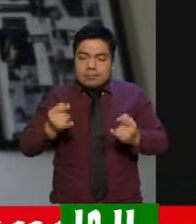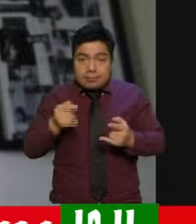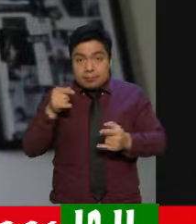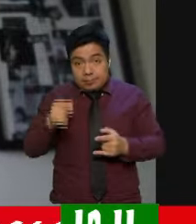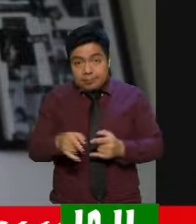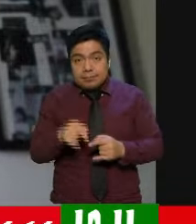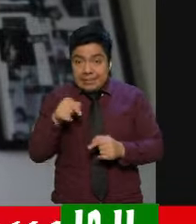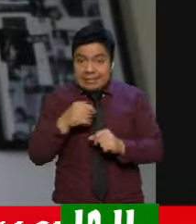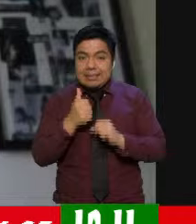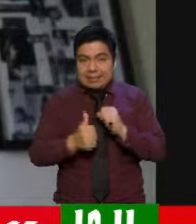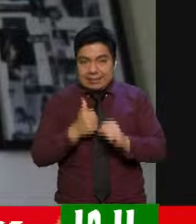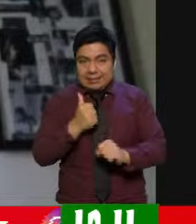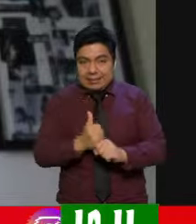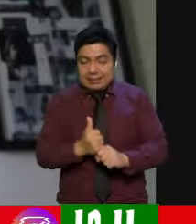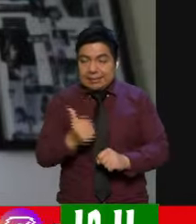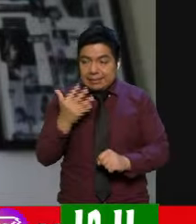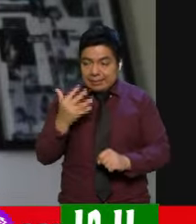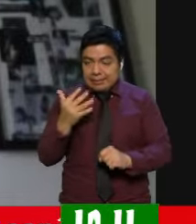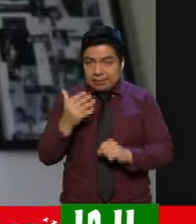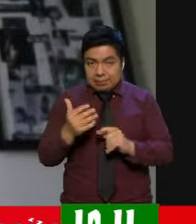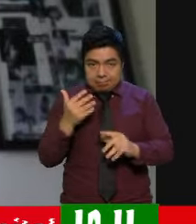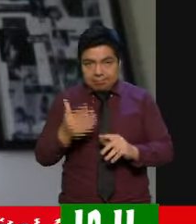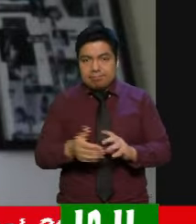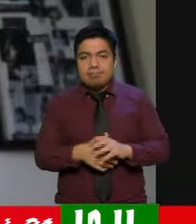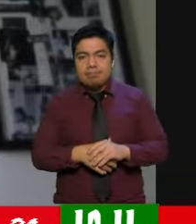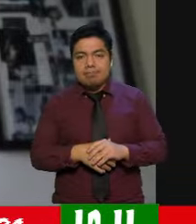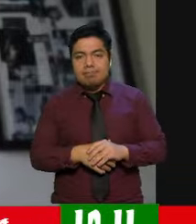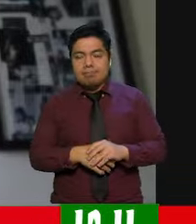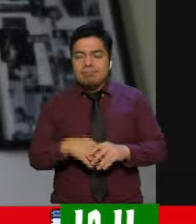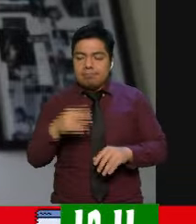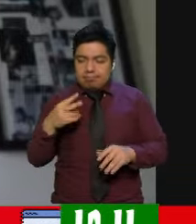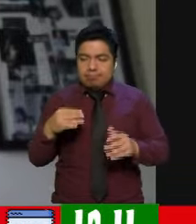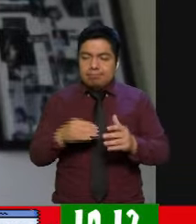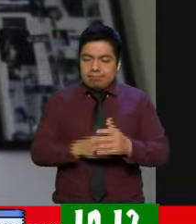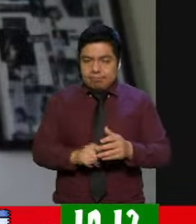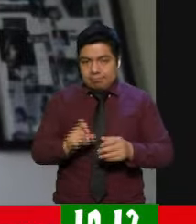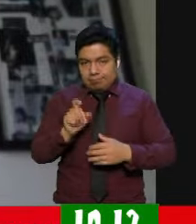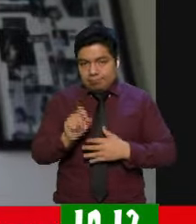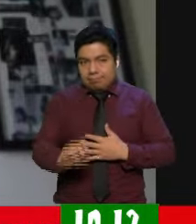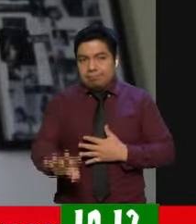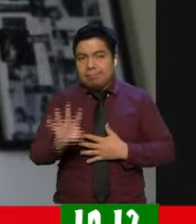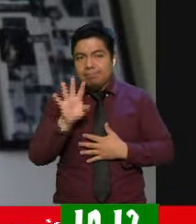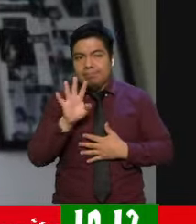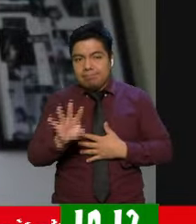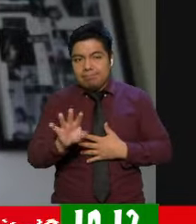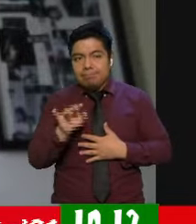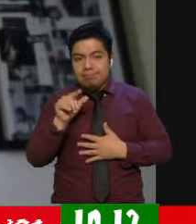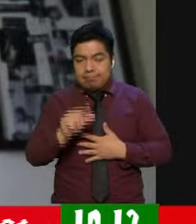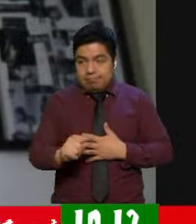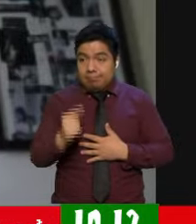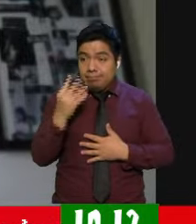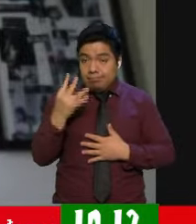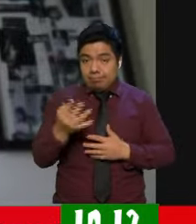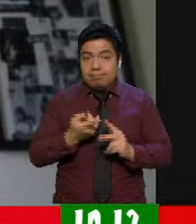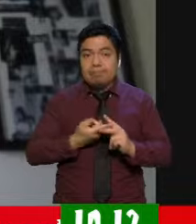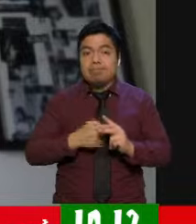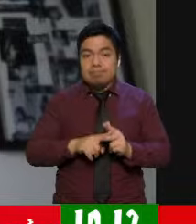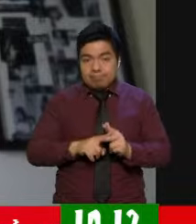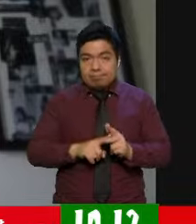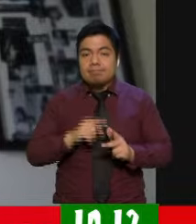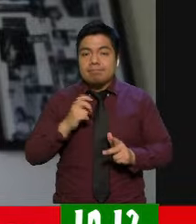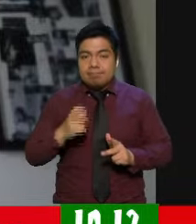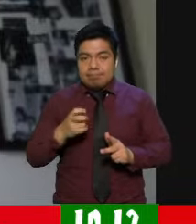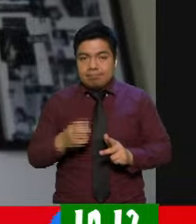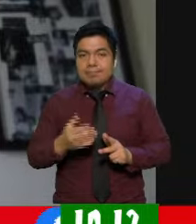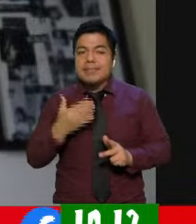en este año está cumpliendo 50 de labor musical, en 2024. Es decir, arrancó en el 74, así que este pues es un